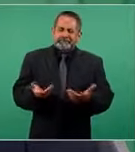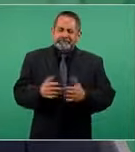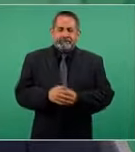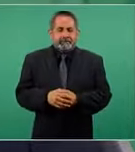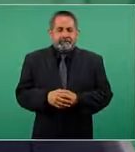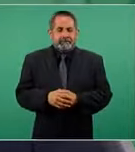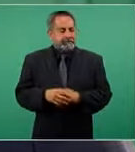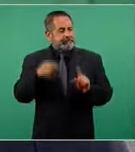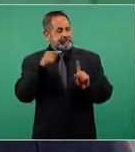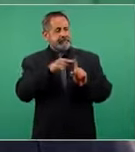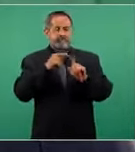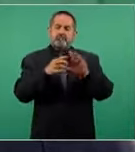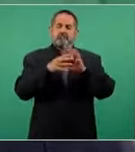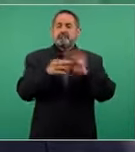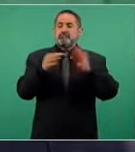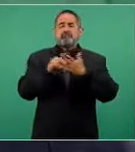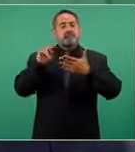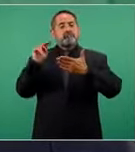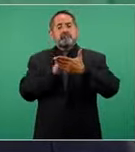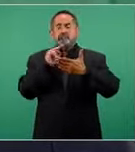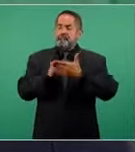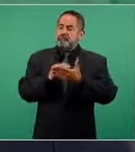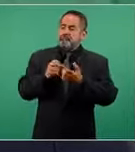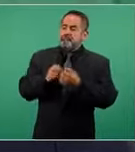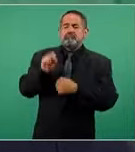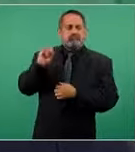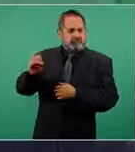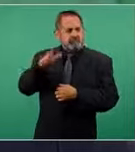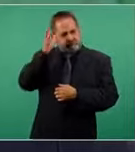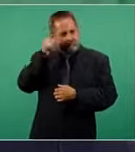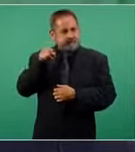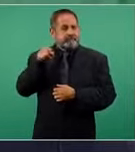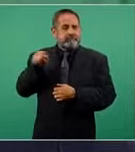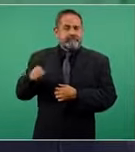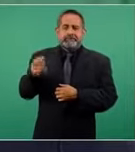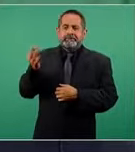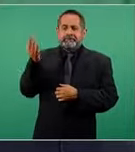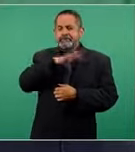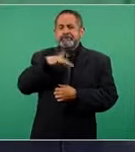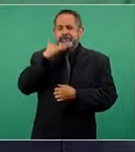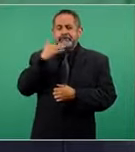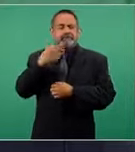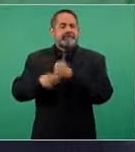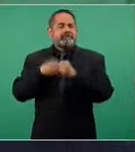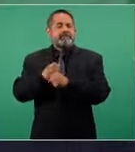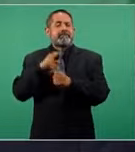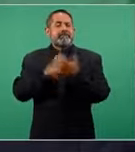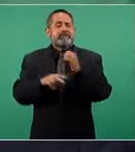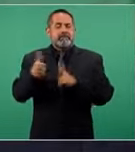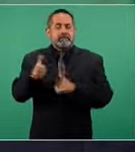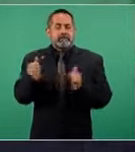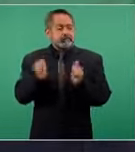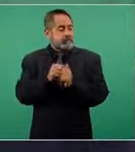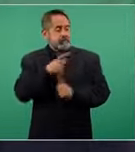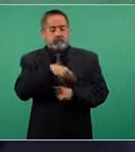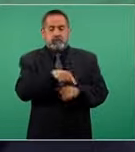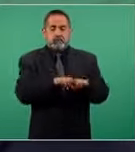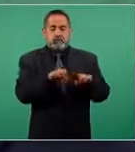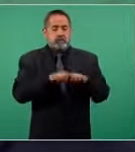el manifiesto avalando el fraude del 2006, junto con su equipo.